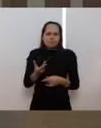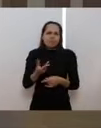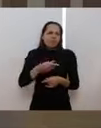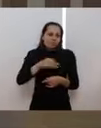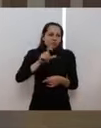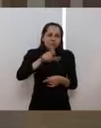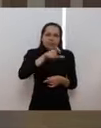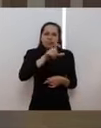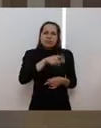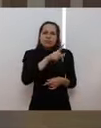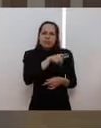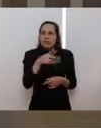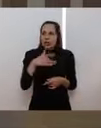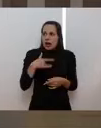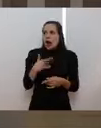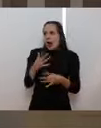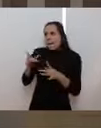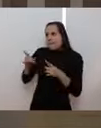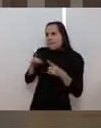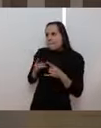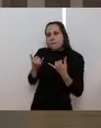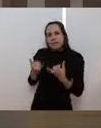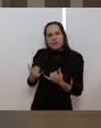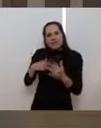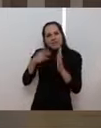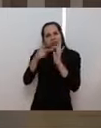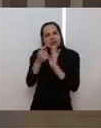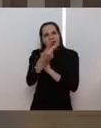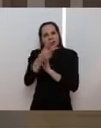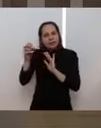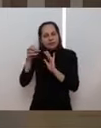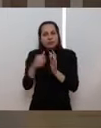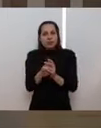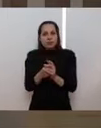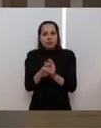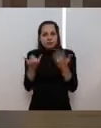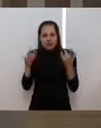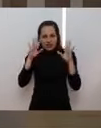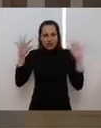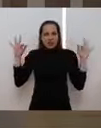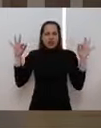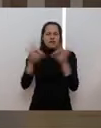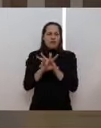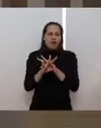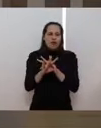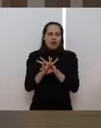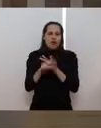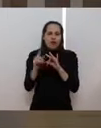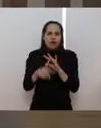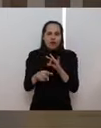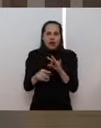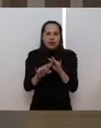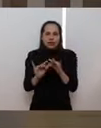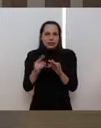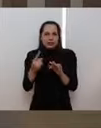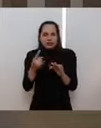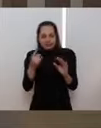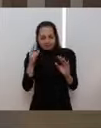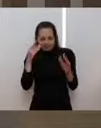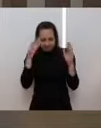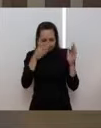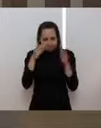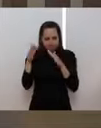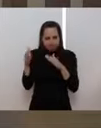han sentido durante este año 2020 tenemos un enfoque multiamenaza nosotros como hospital militar hemos trabajado